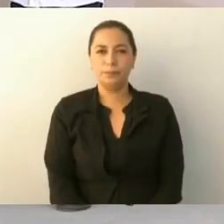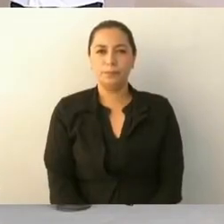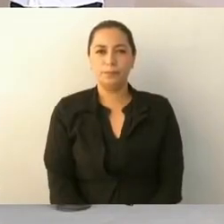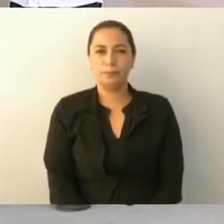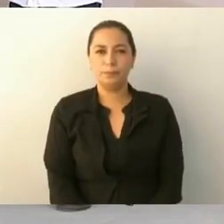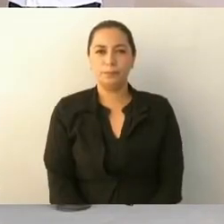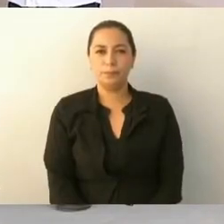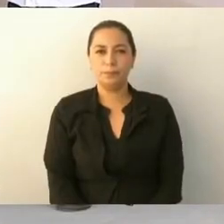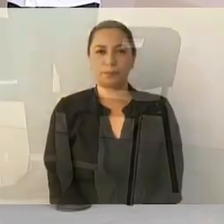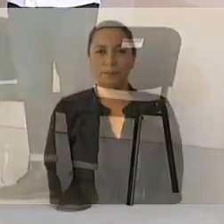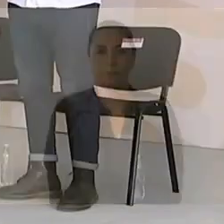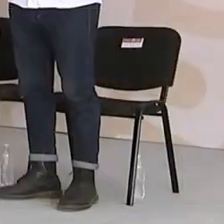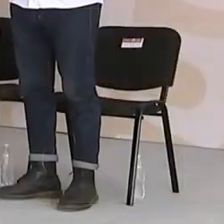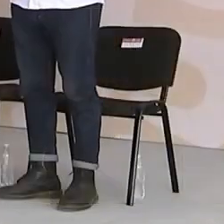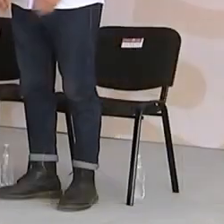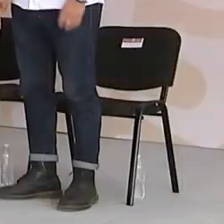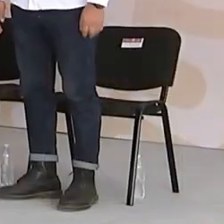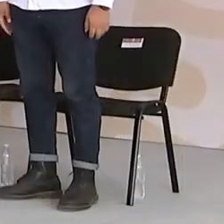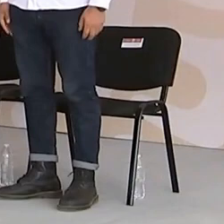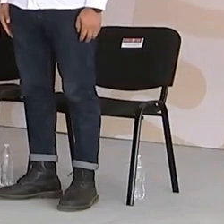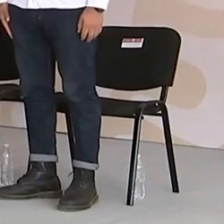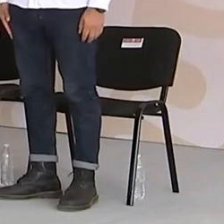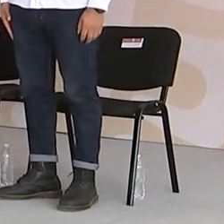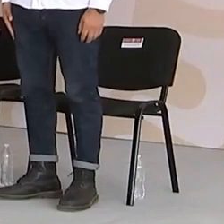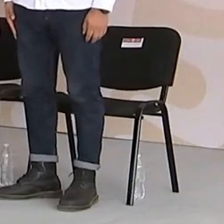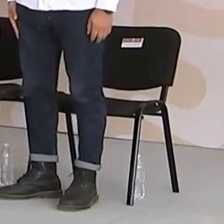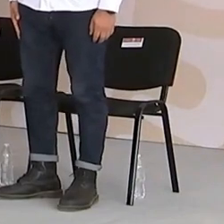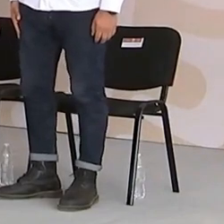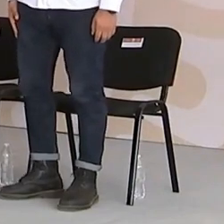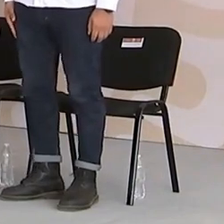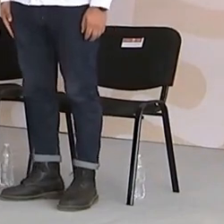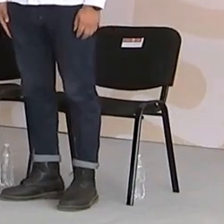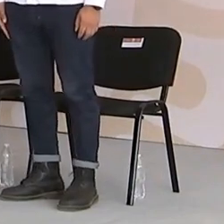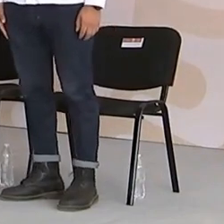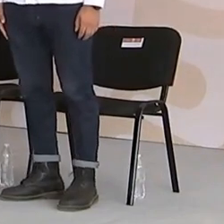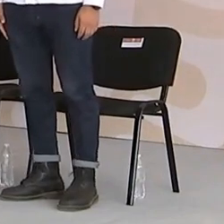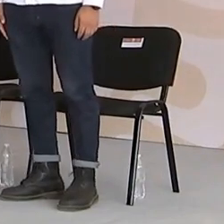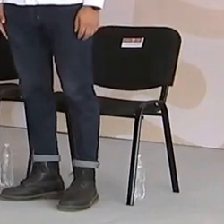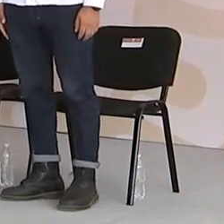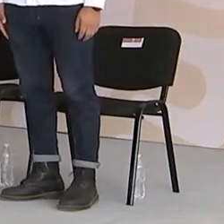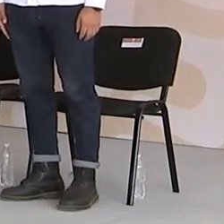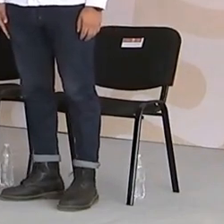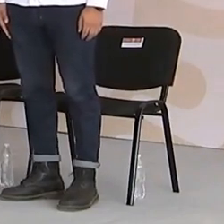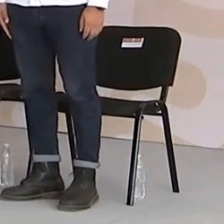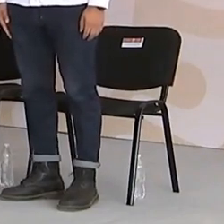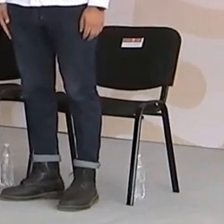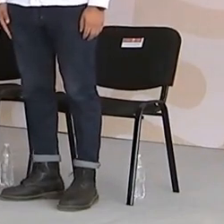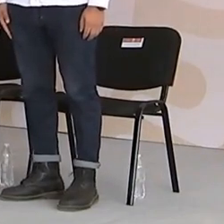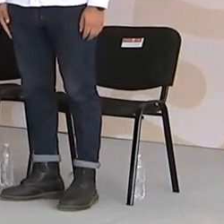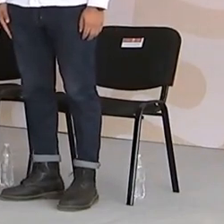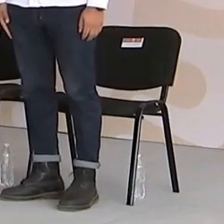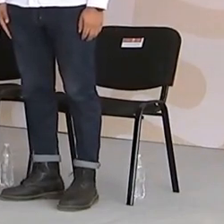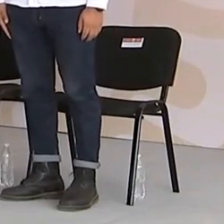Le solicitamos guardar el debido respeto para entonar nuestro himno nacional mexicano.